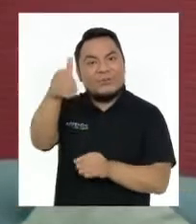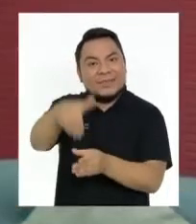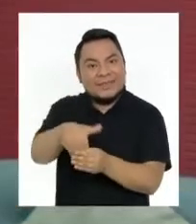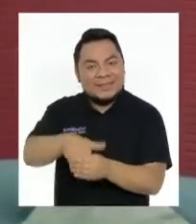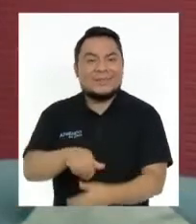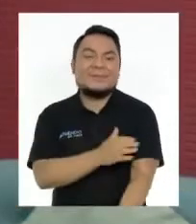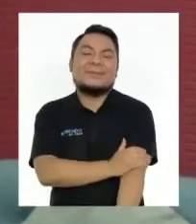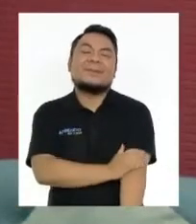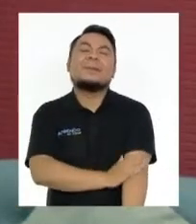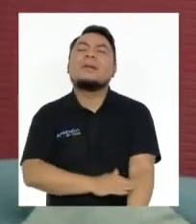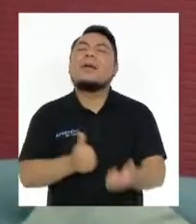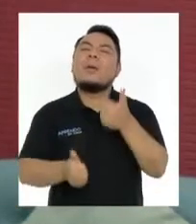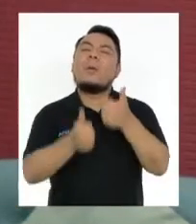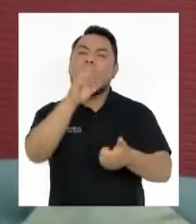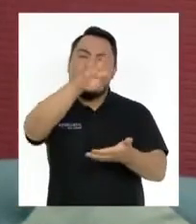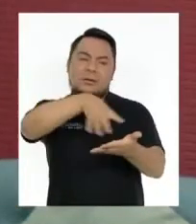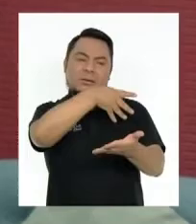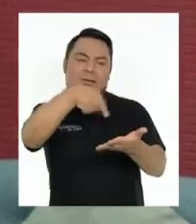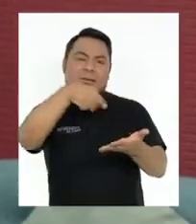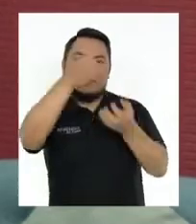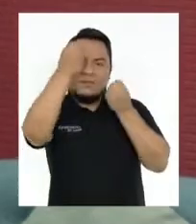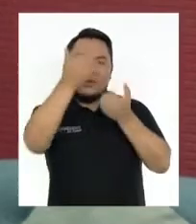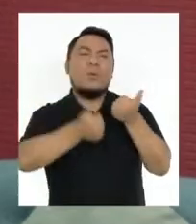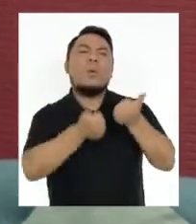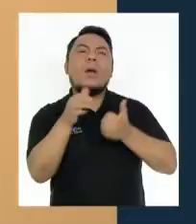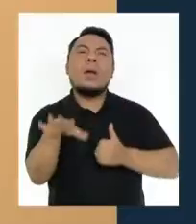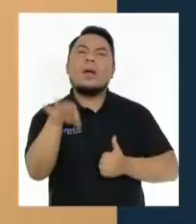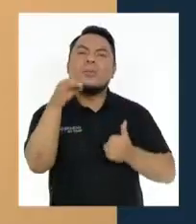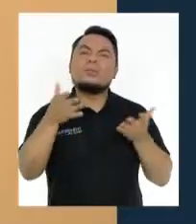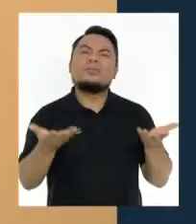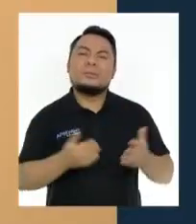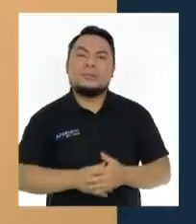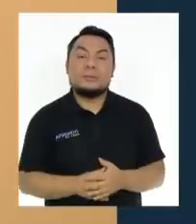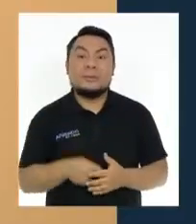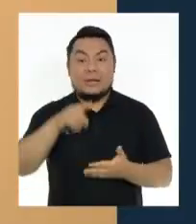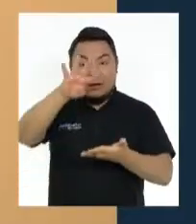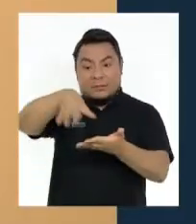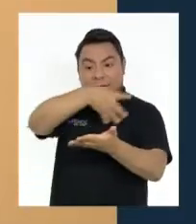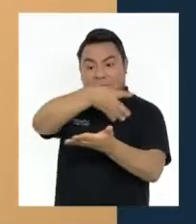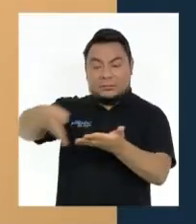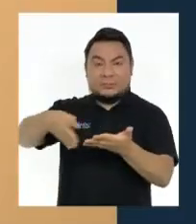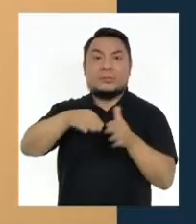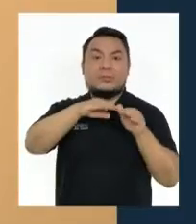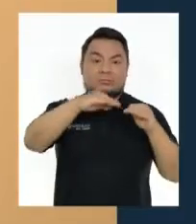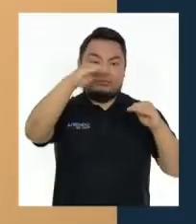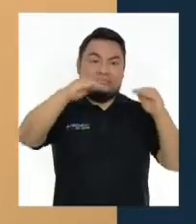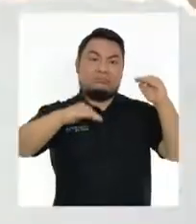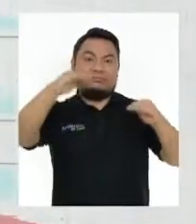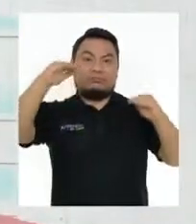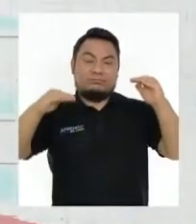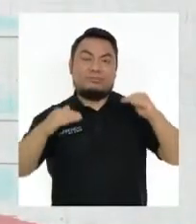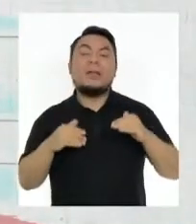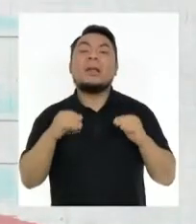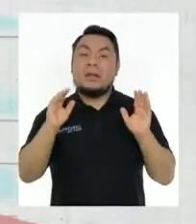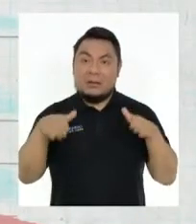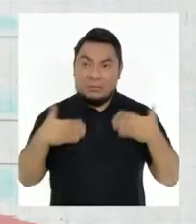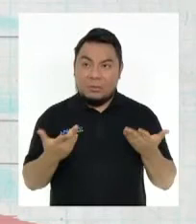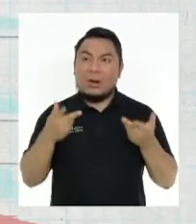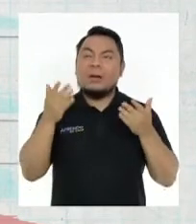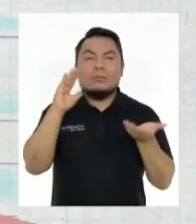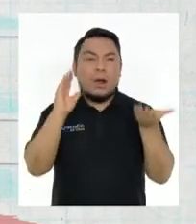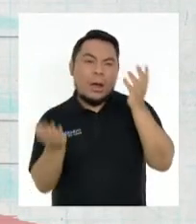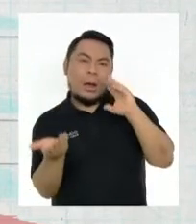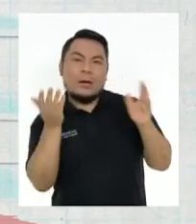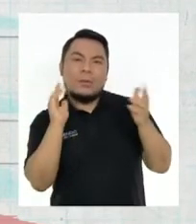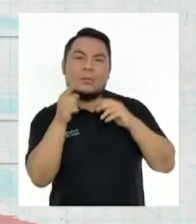qué gráfico sería pertinente para esta información? Un gráfico de barras apiladas permite hacer